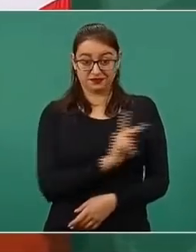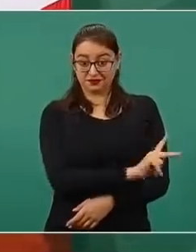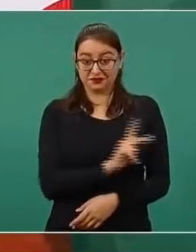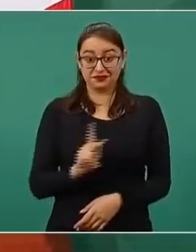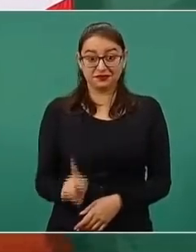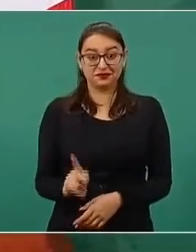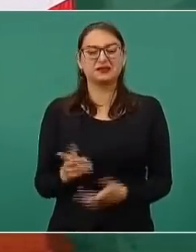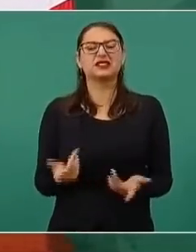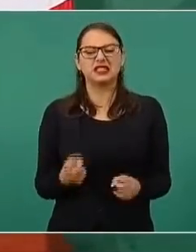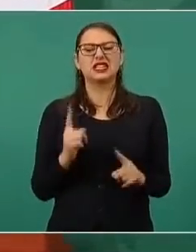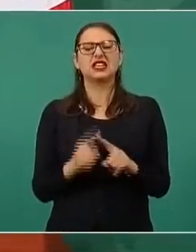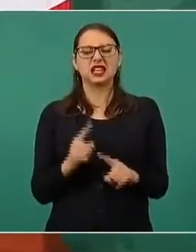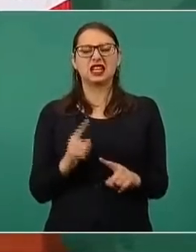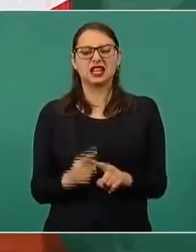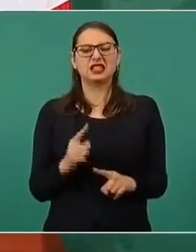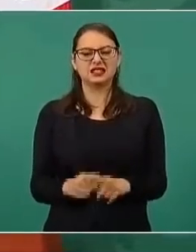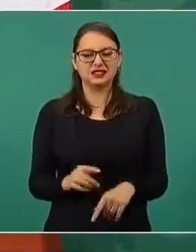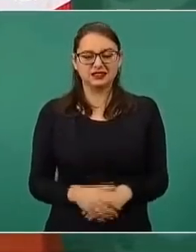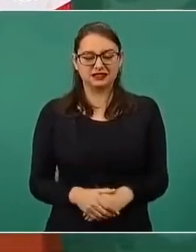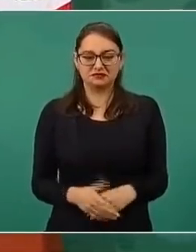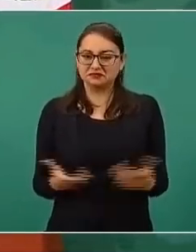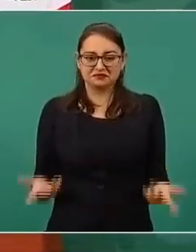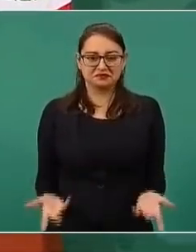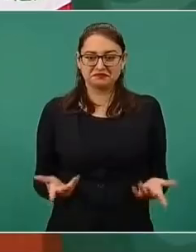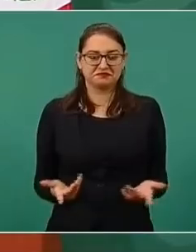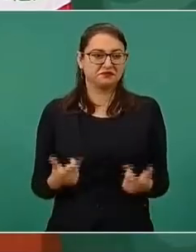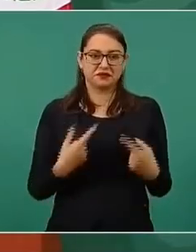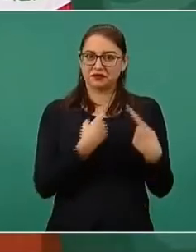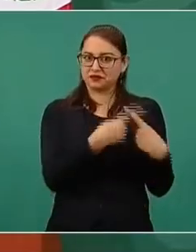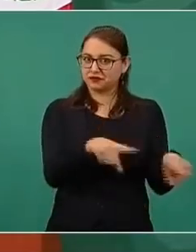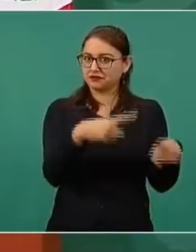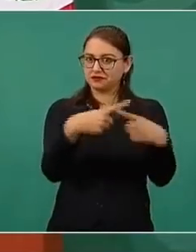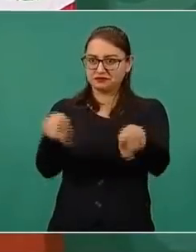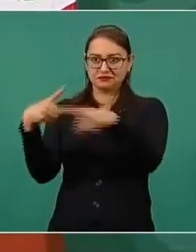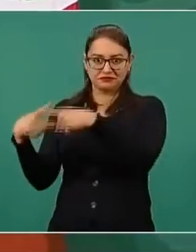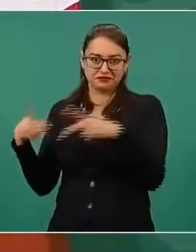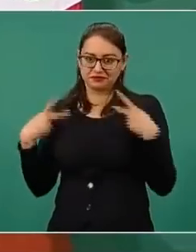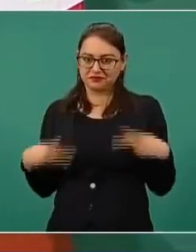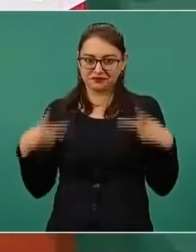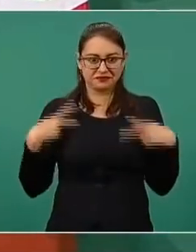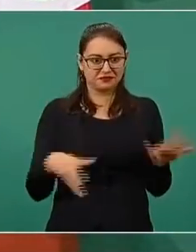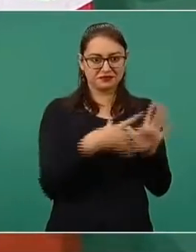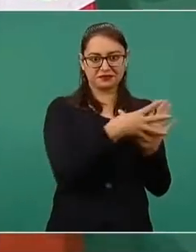Y doña Porfiria estuvo dominando, creo